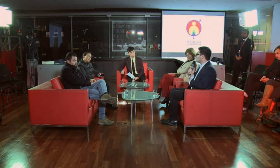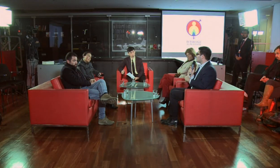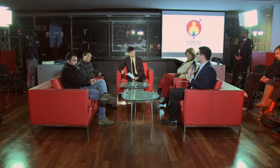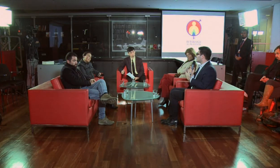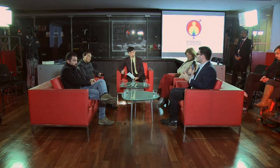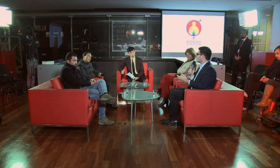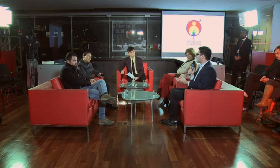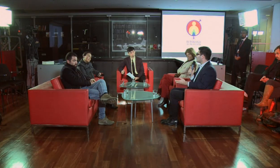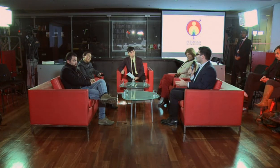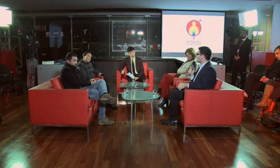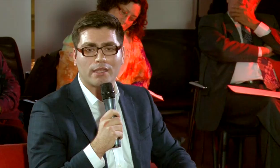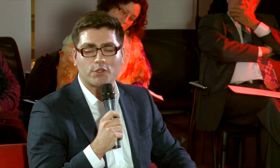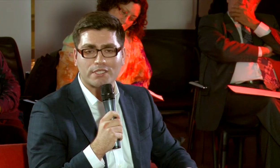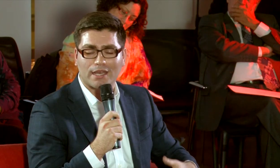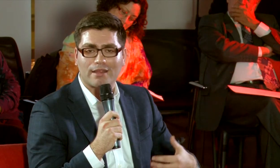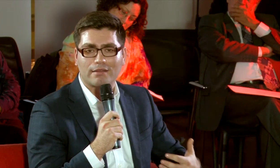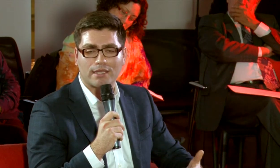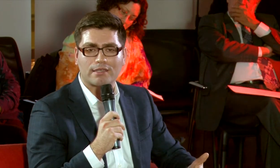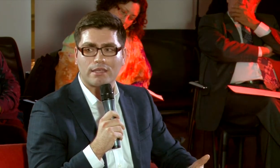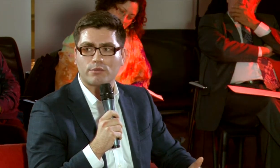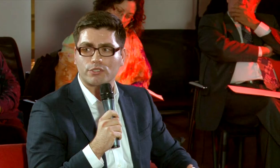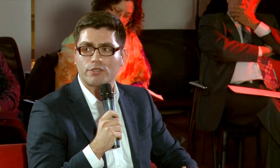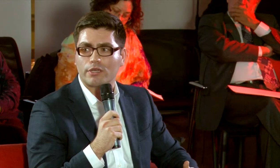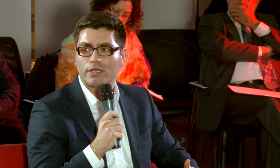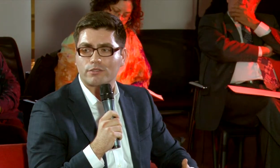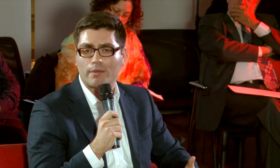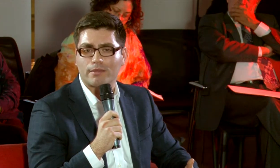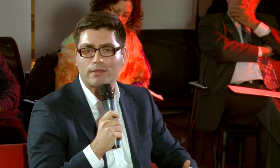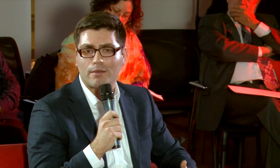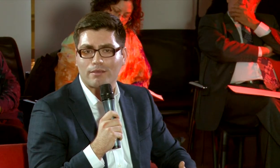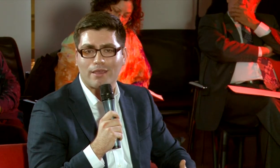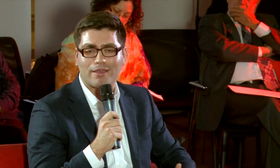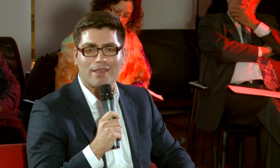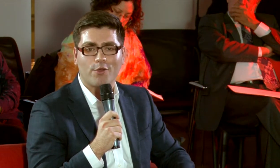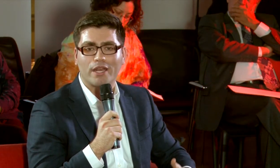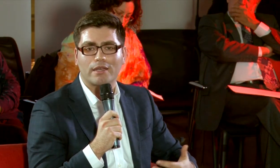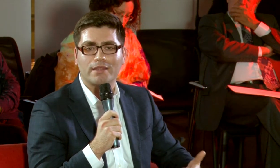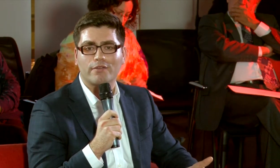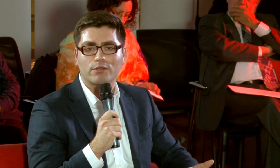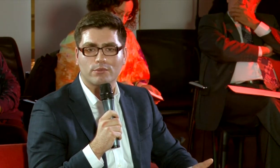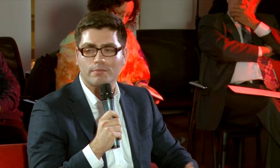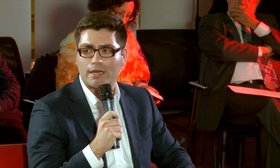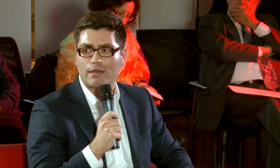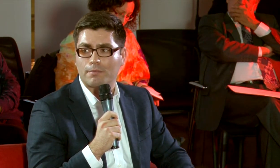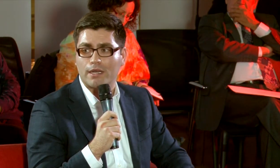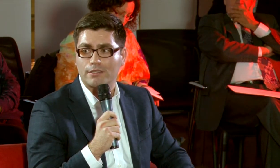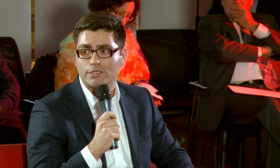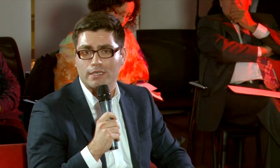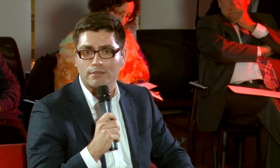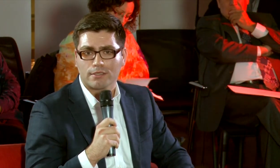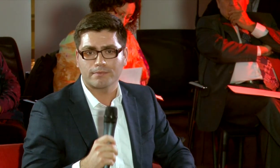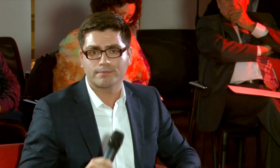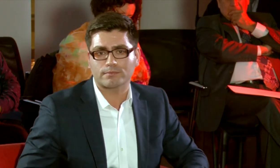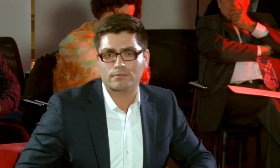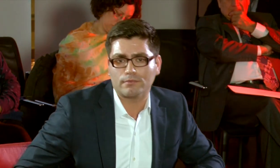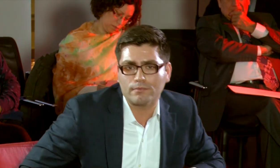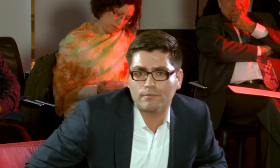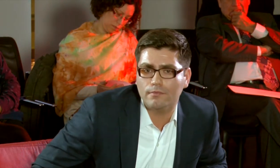educativo, entendiéndolo en sentido amplio. Entonces, adelantar esta discusión yo creo que solamente es una tremenda virtud para la sociedad.